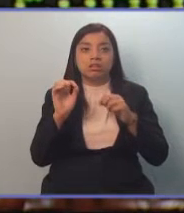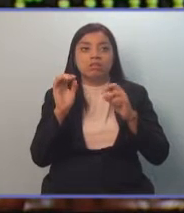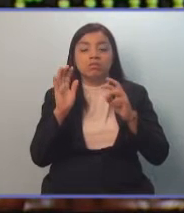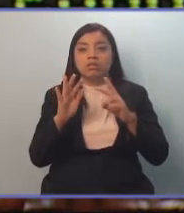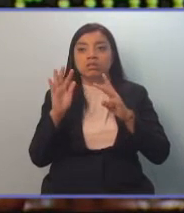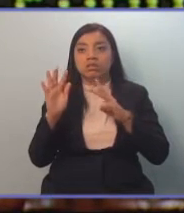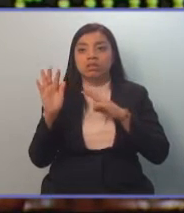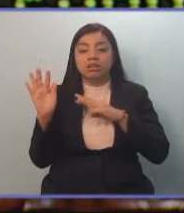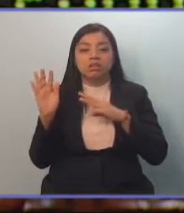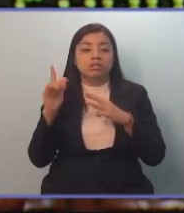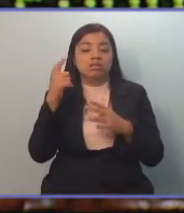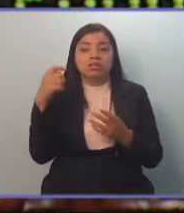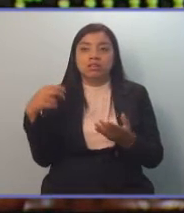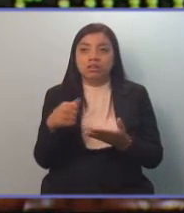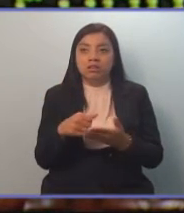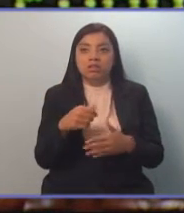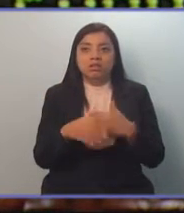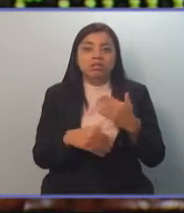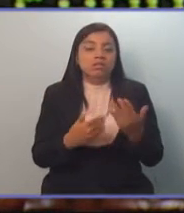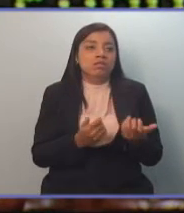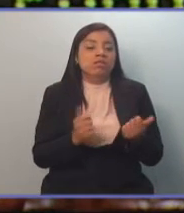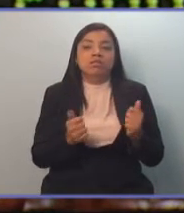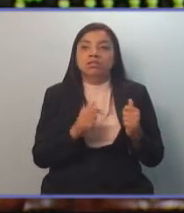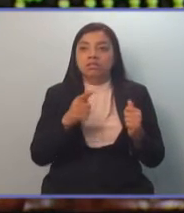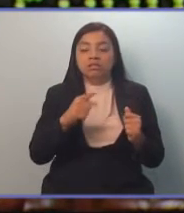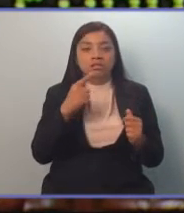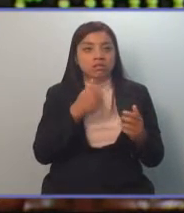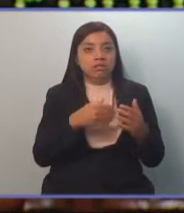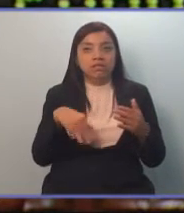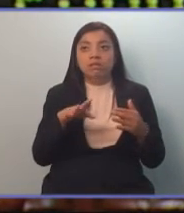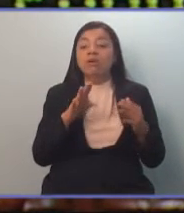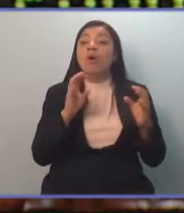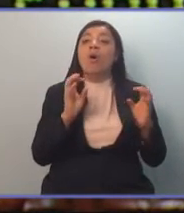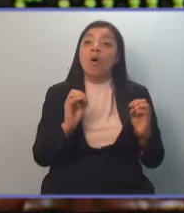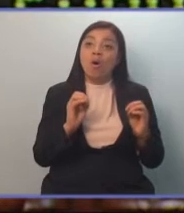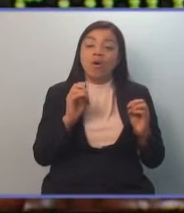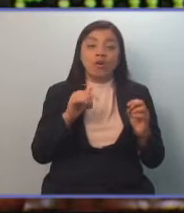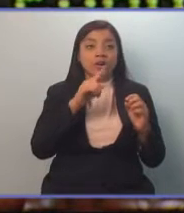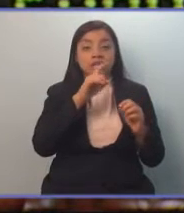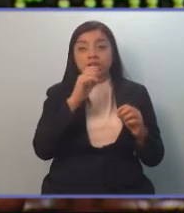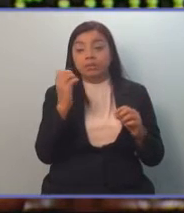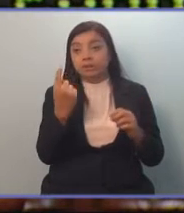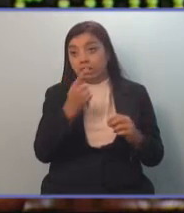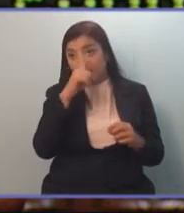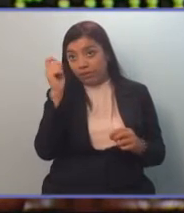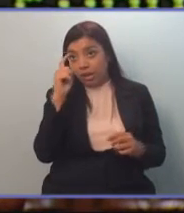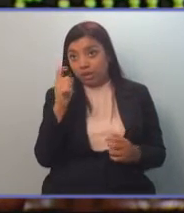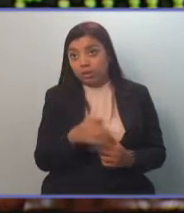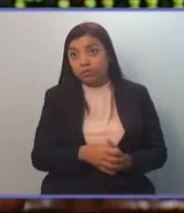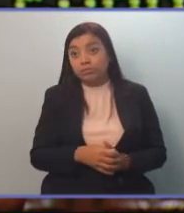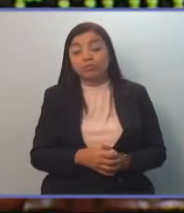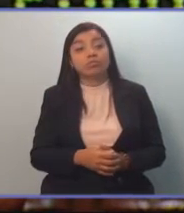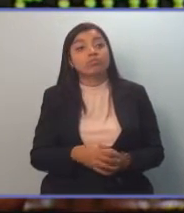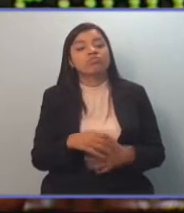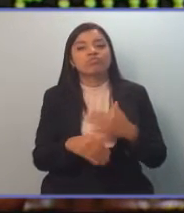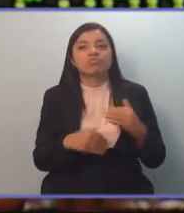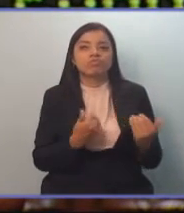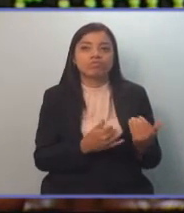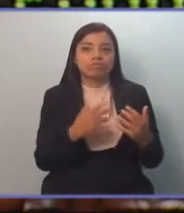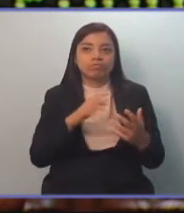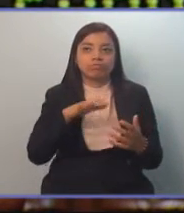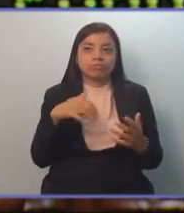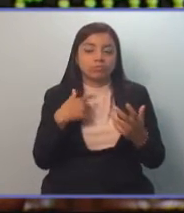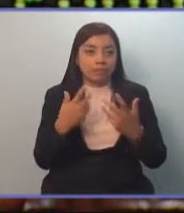28.877.88 salarios mínimos mensuales de mayor cuantía o con más de 100 trabajadores. La clasificación de empresas